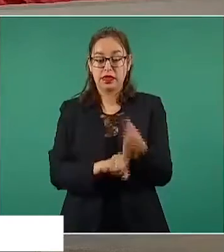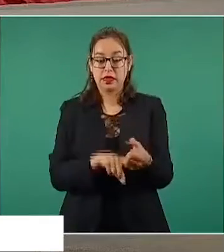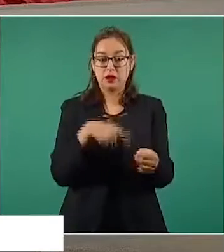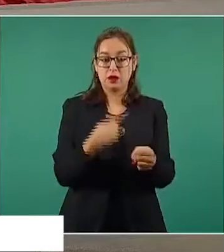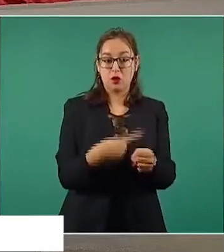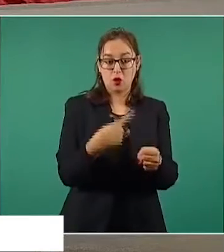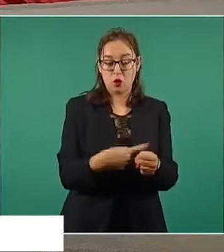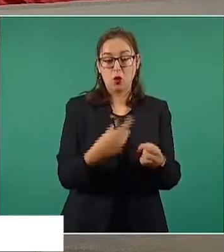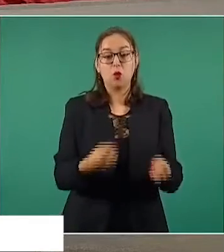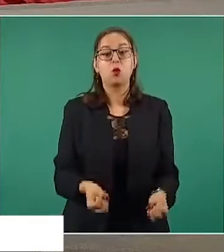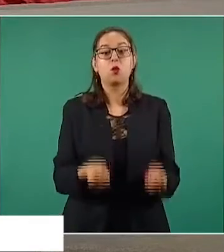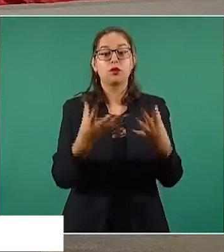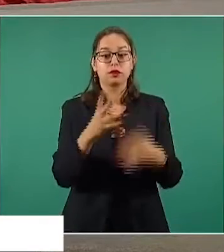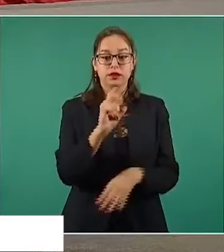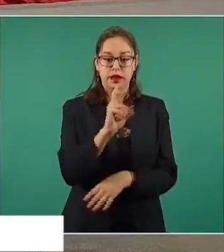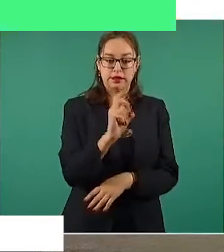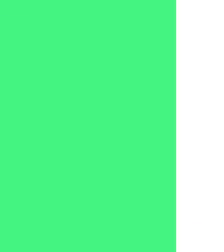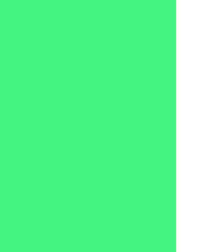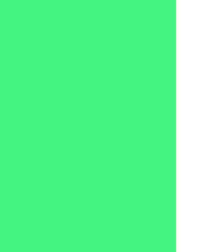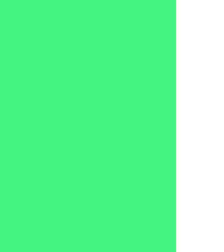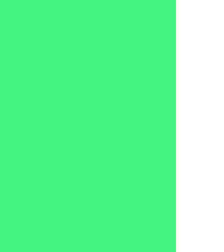Solamente 39 escuelas han cerrado.